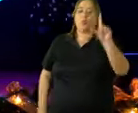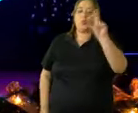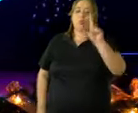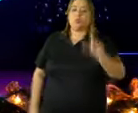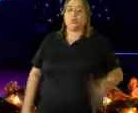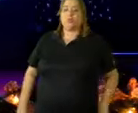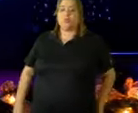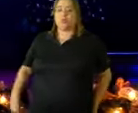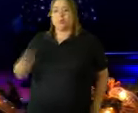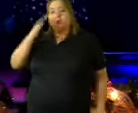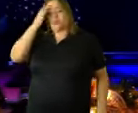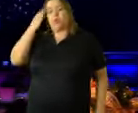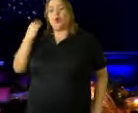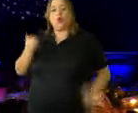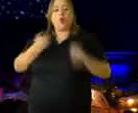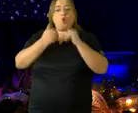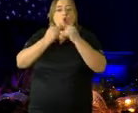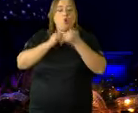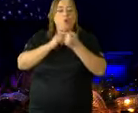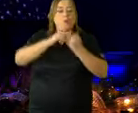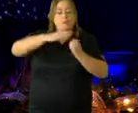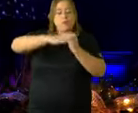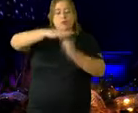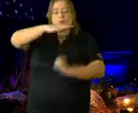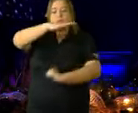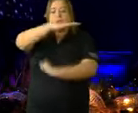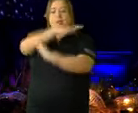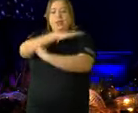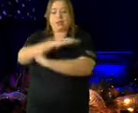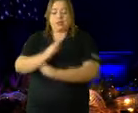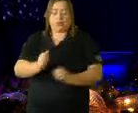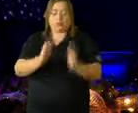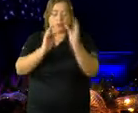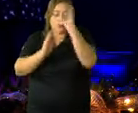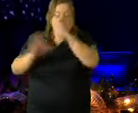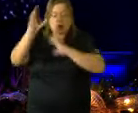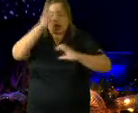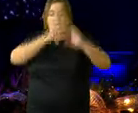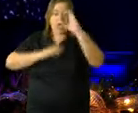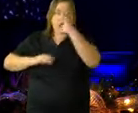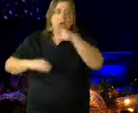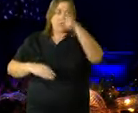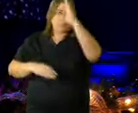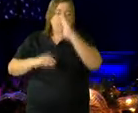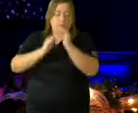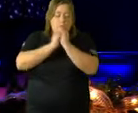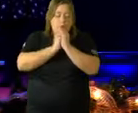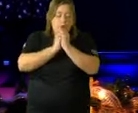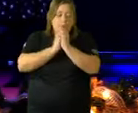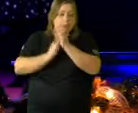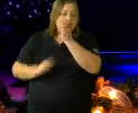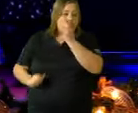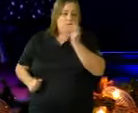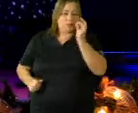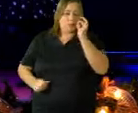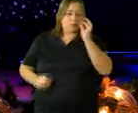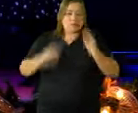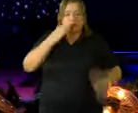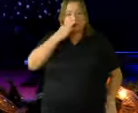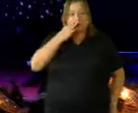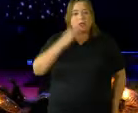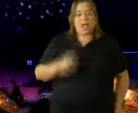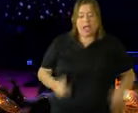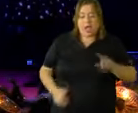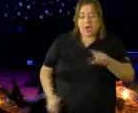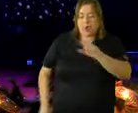esto se sustenta con oración, con ayuno, con búsqueda de Dios. Esta semana es semana de acción de